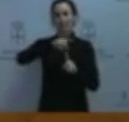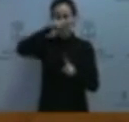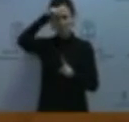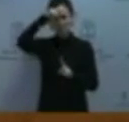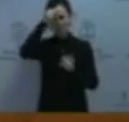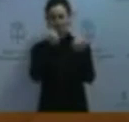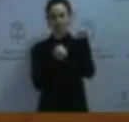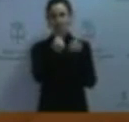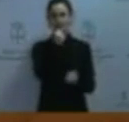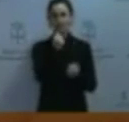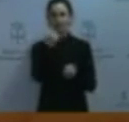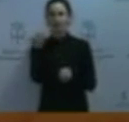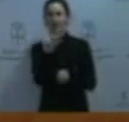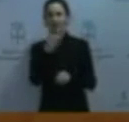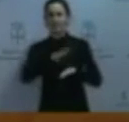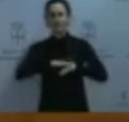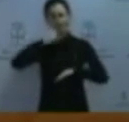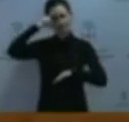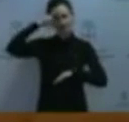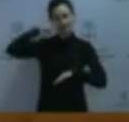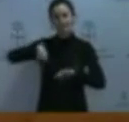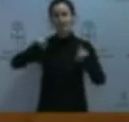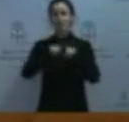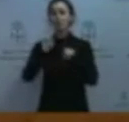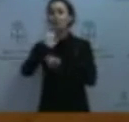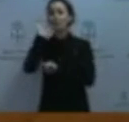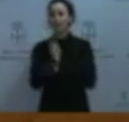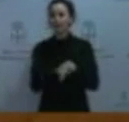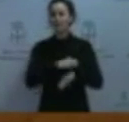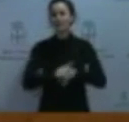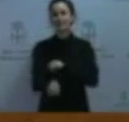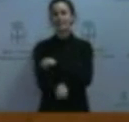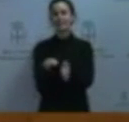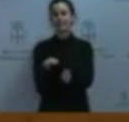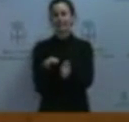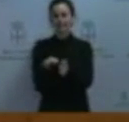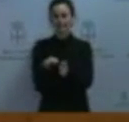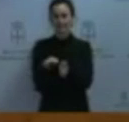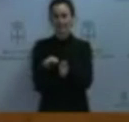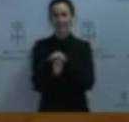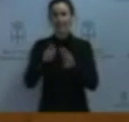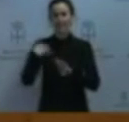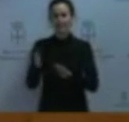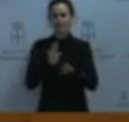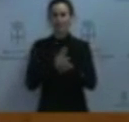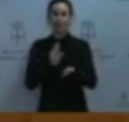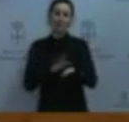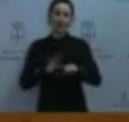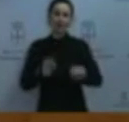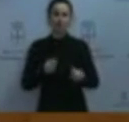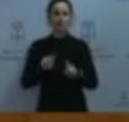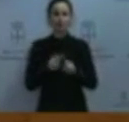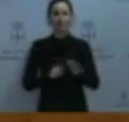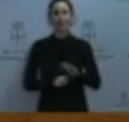económico que tenga que ser tenido en cuenta dentro de lo que debería ser una estrategia turística exterior, pero enfocada al desarrollo de los